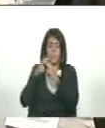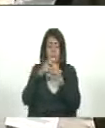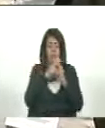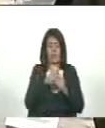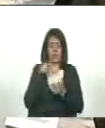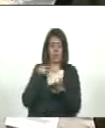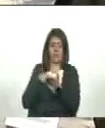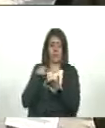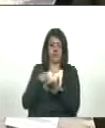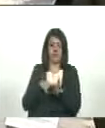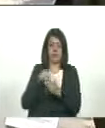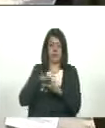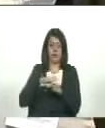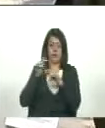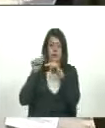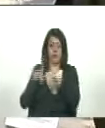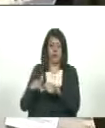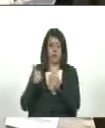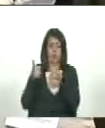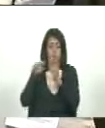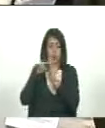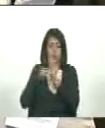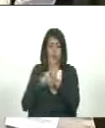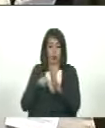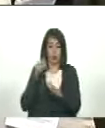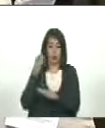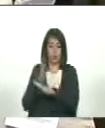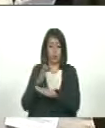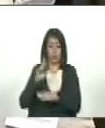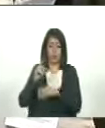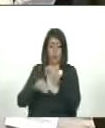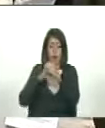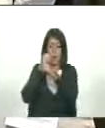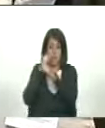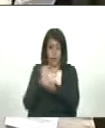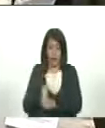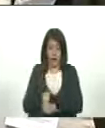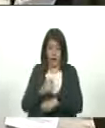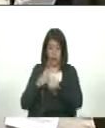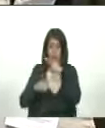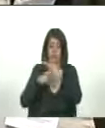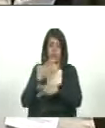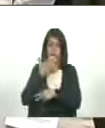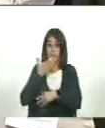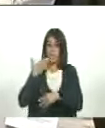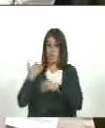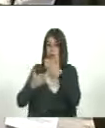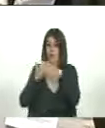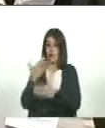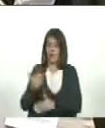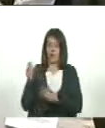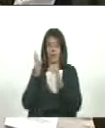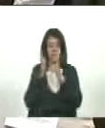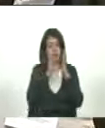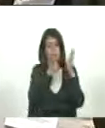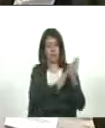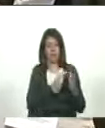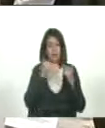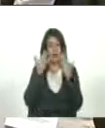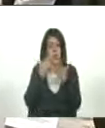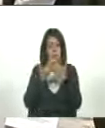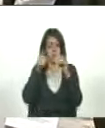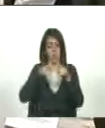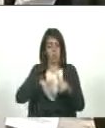podernos endeudar en virtud en buena medida de las sanciones y del bloqueo. Esperamos que ahora, con el proceso de flexibilización y siendo coherentes con nuestra posición hasta